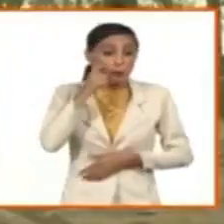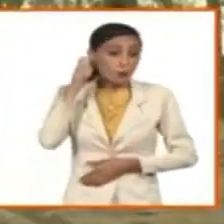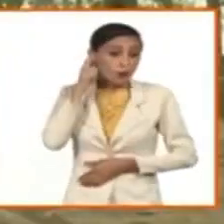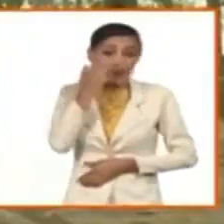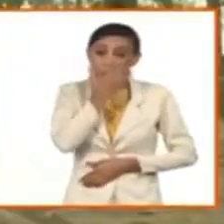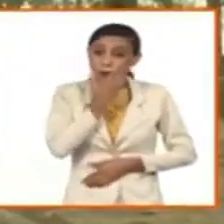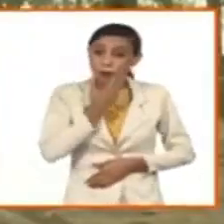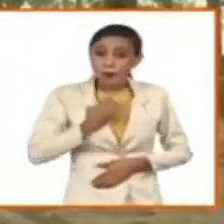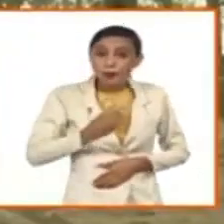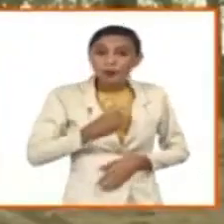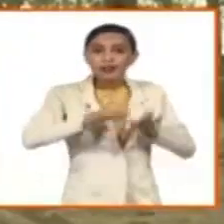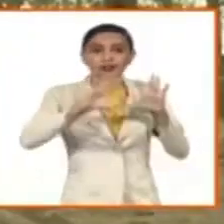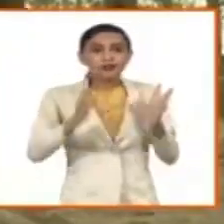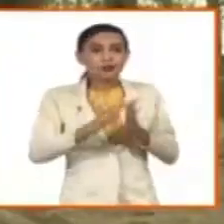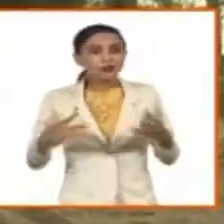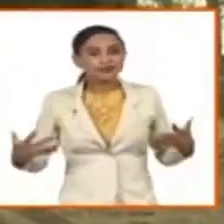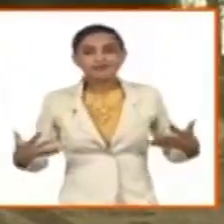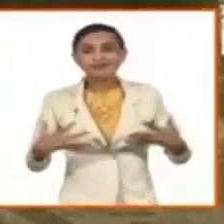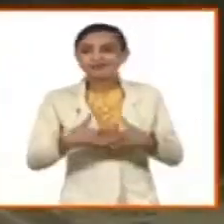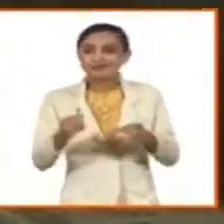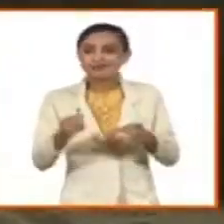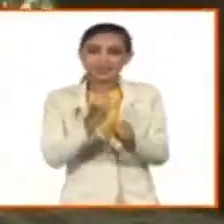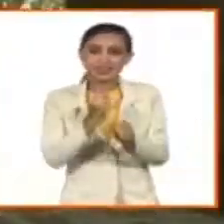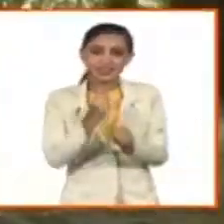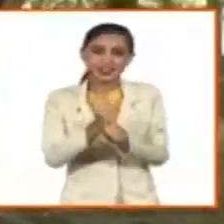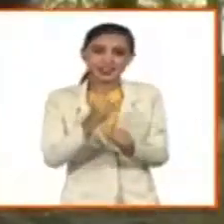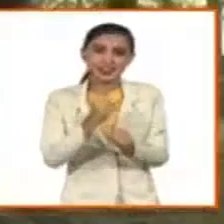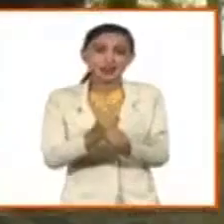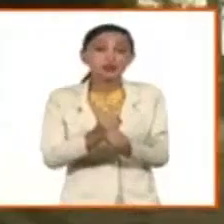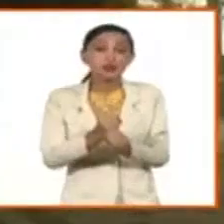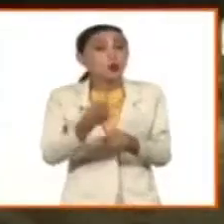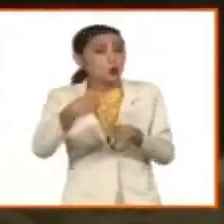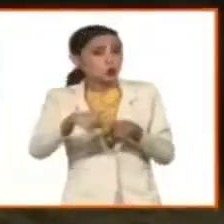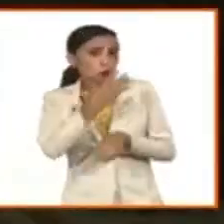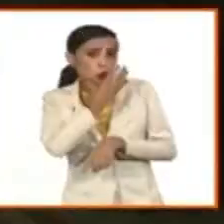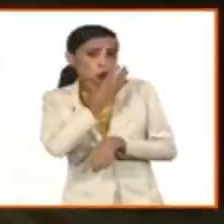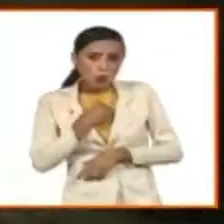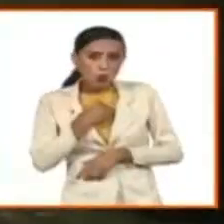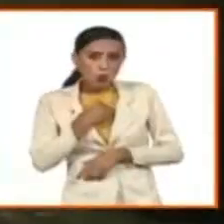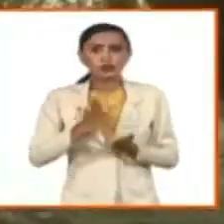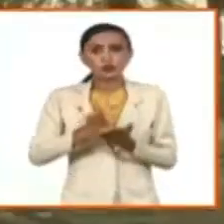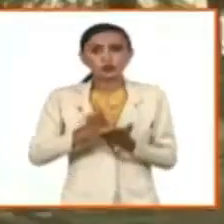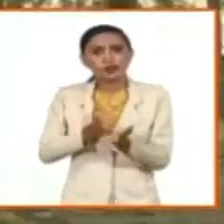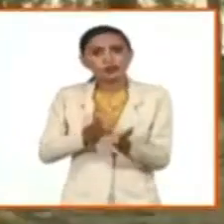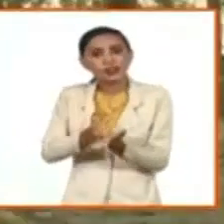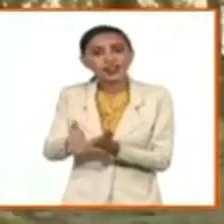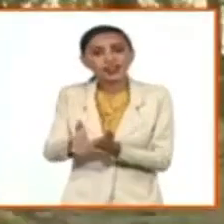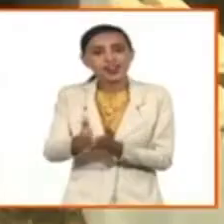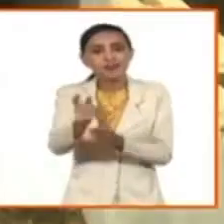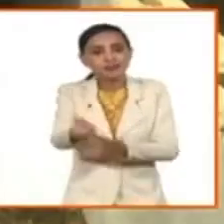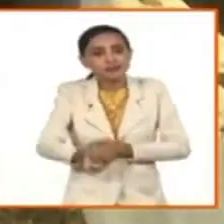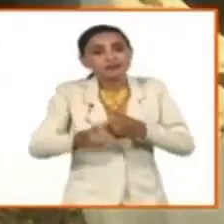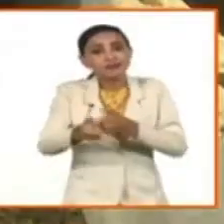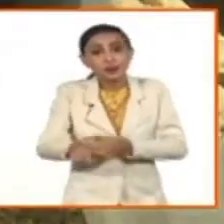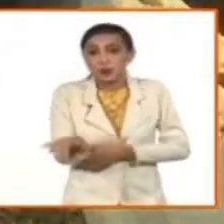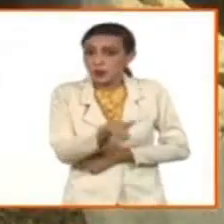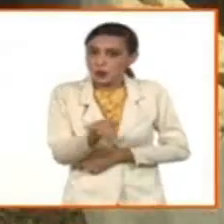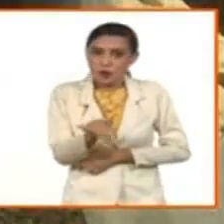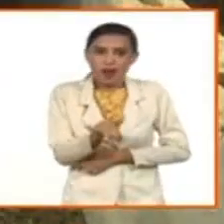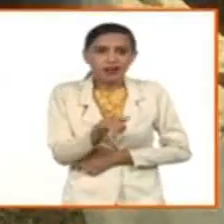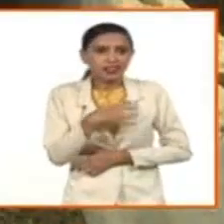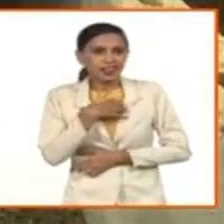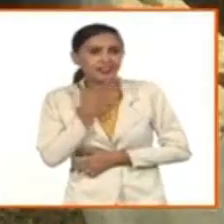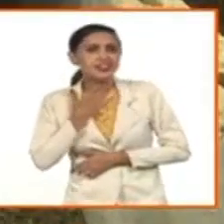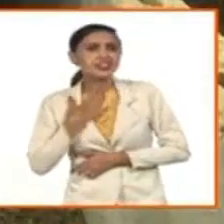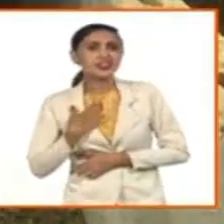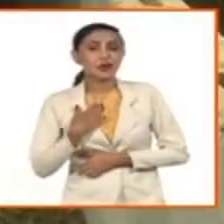tenemos que han optado por carreras de agronomía y que se inclinan por ésta por esta